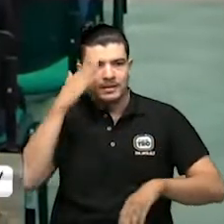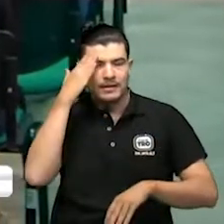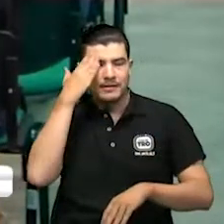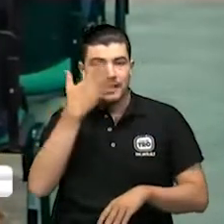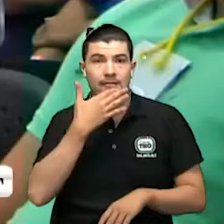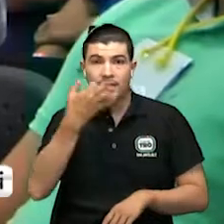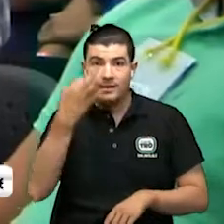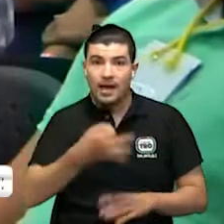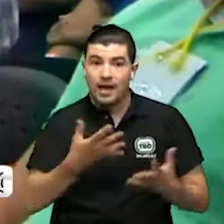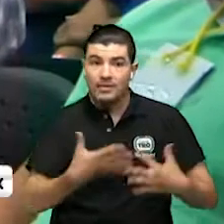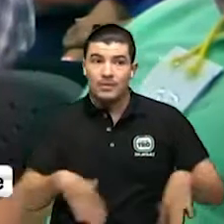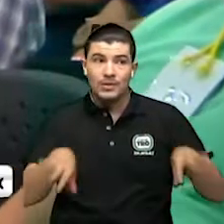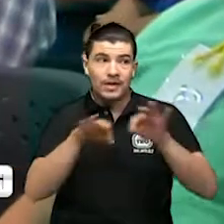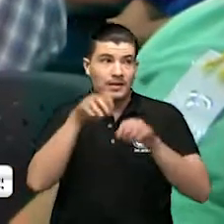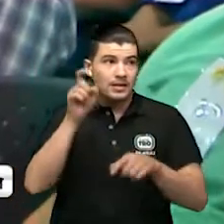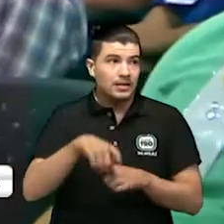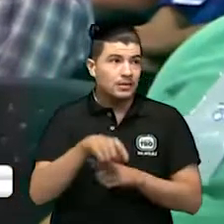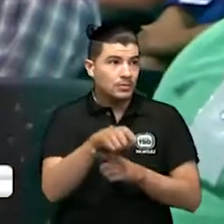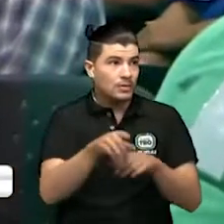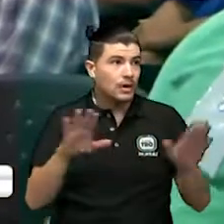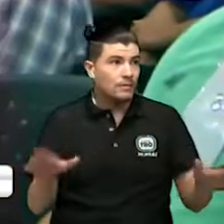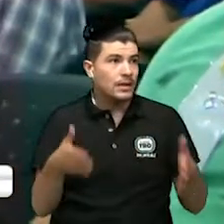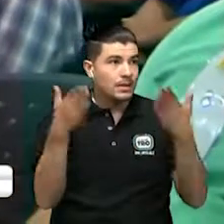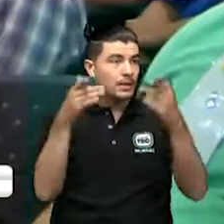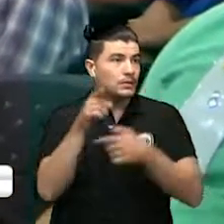necesitas para emprender tu idea de negocio